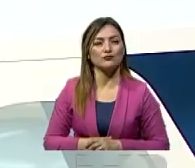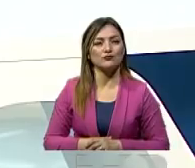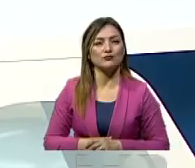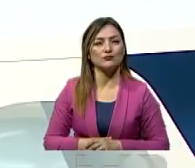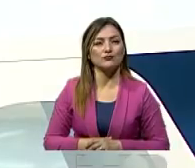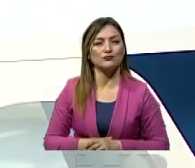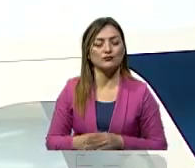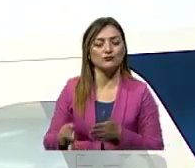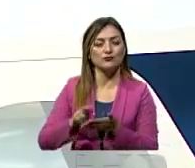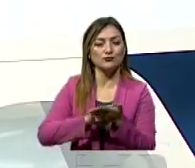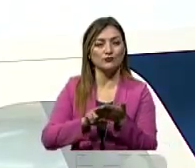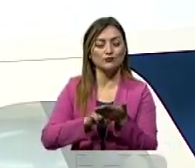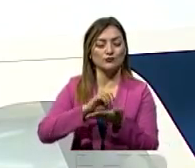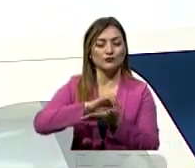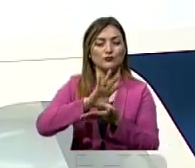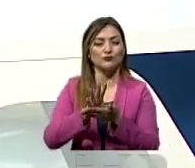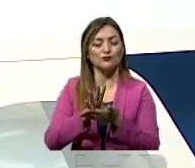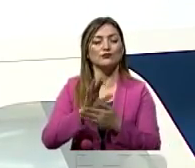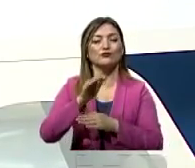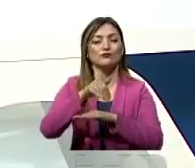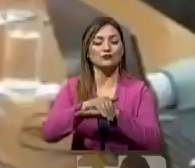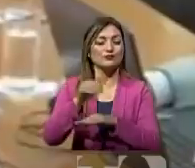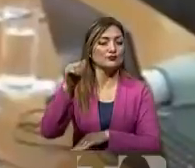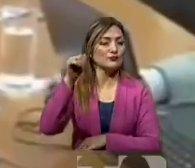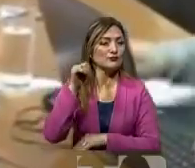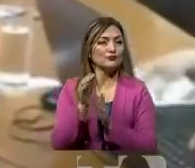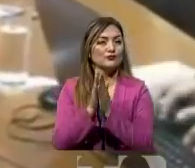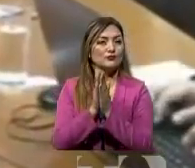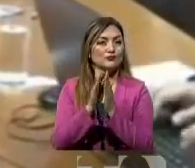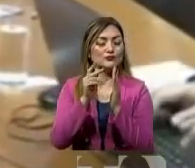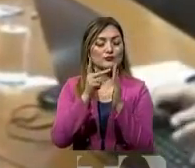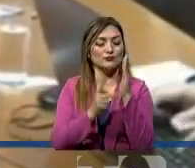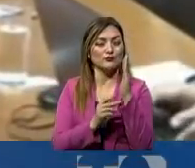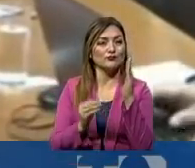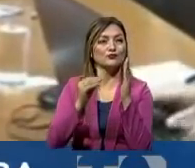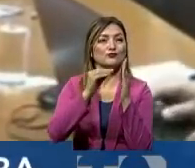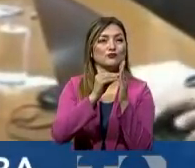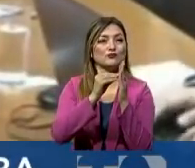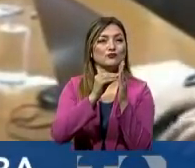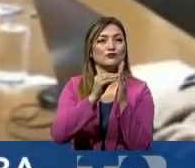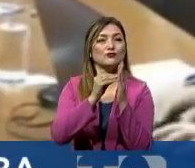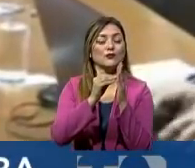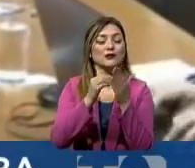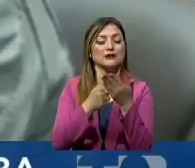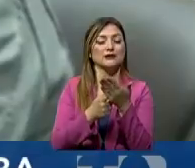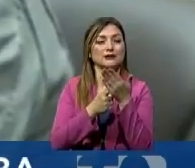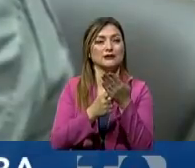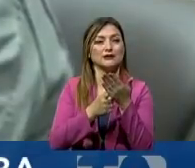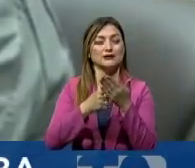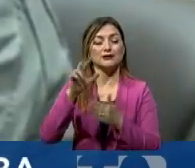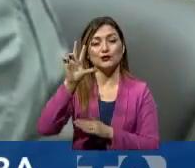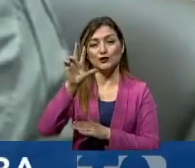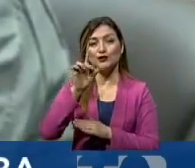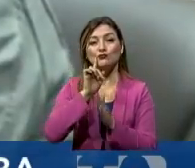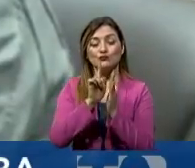En la sesión del CAL que estaba convocada para la tarde de ayer, se pidió un cambio del orden del día para incluir el tratamiento de las 3 denuncias. La